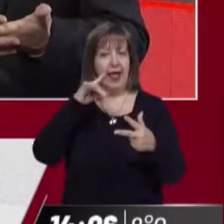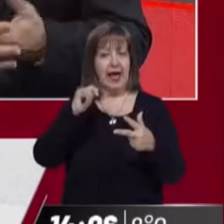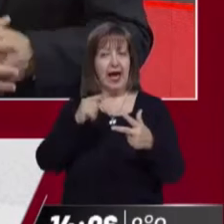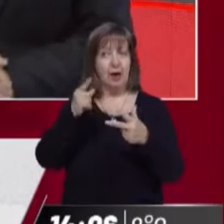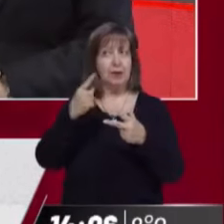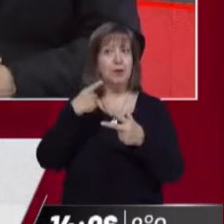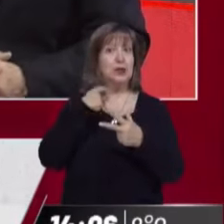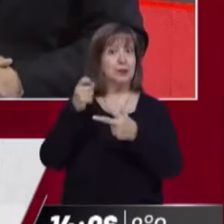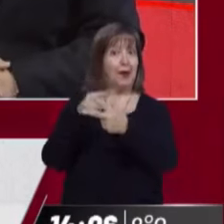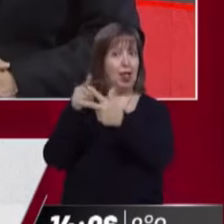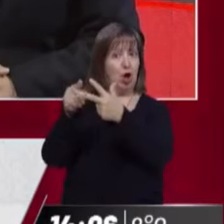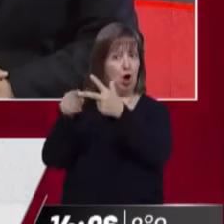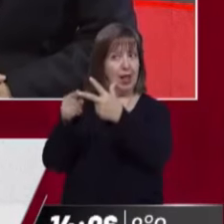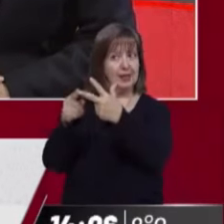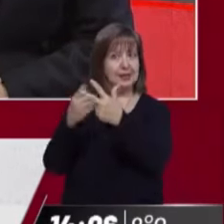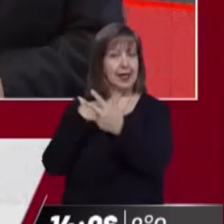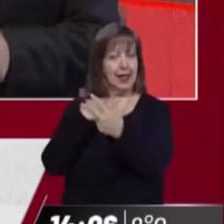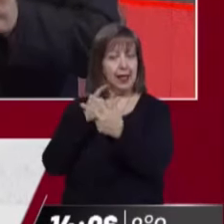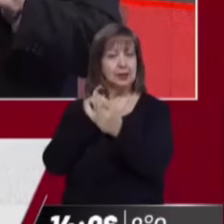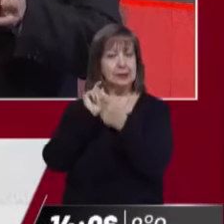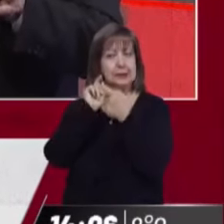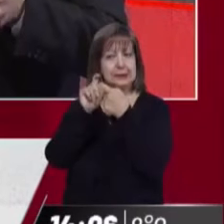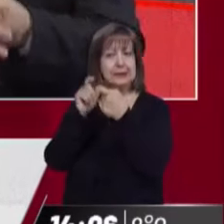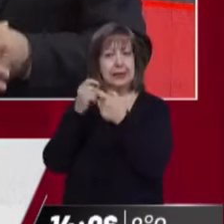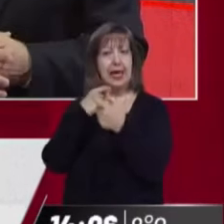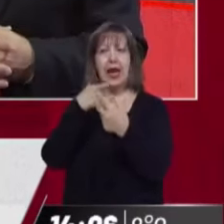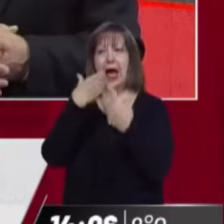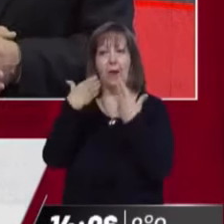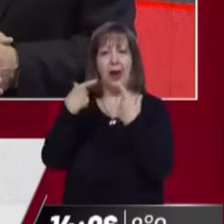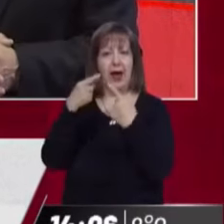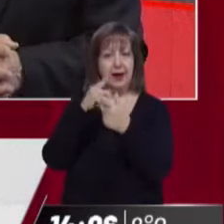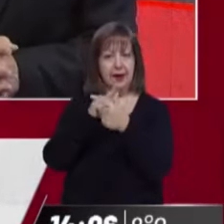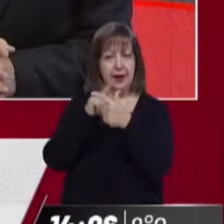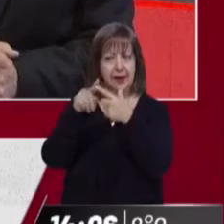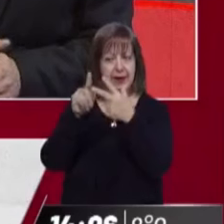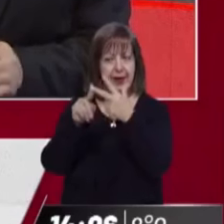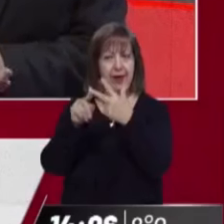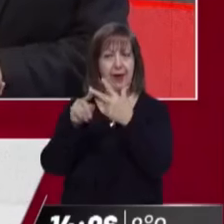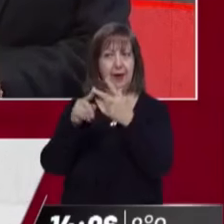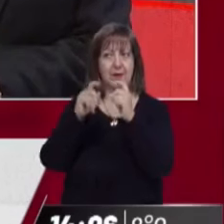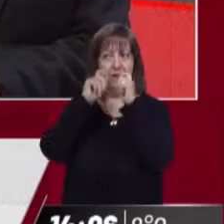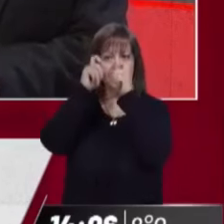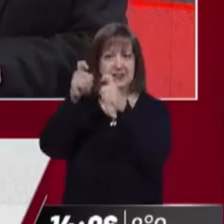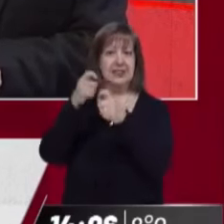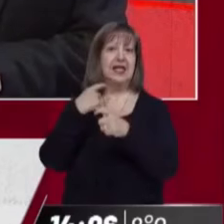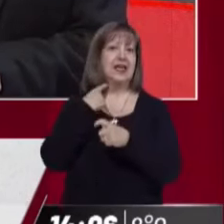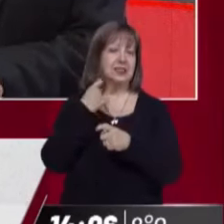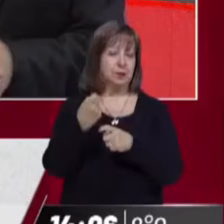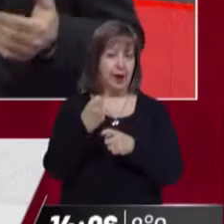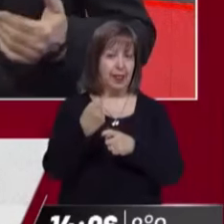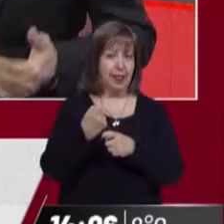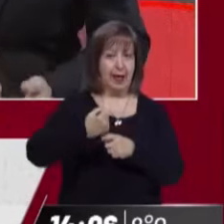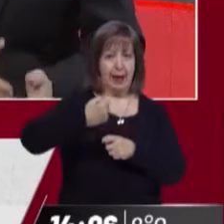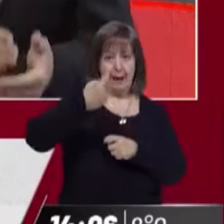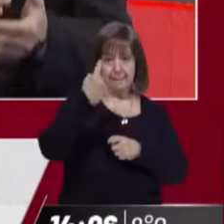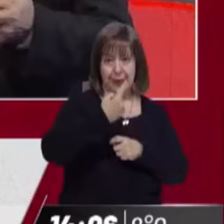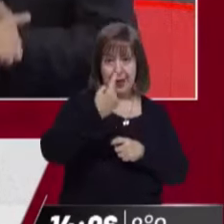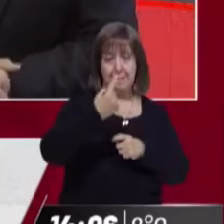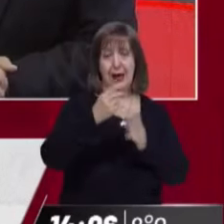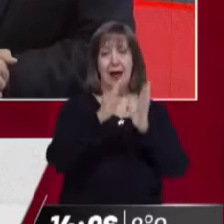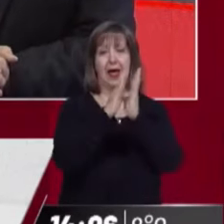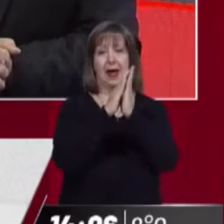amigable con las inversiones extranjeras. Esa sería un poco la idea, el planteo que está haciendo el gobierno de Javier Milei para